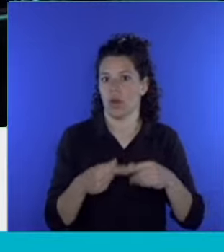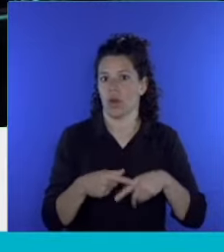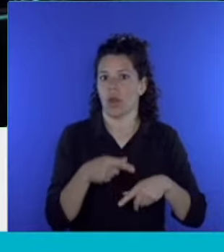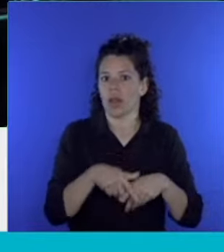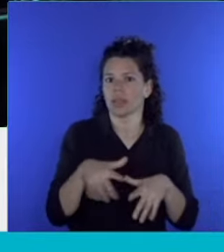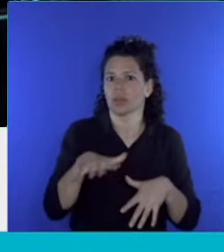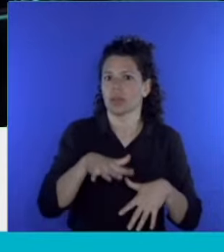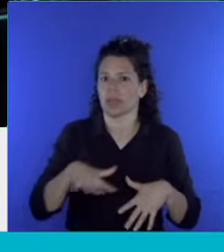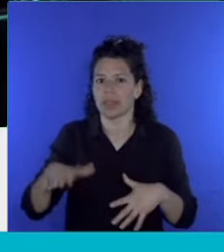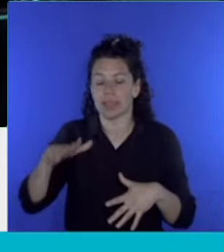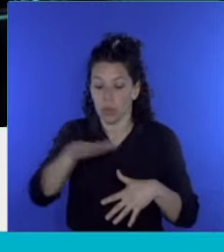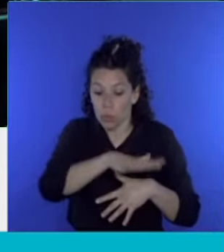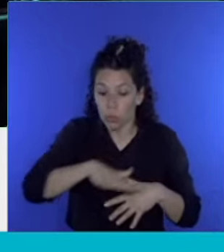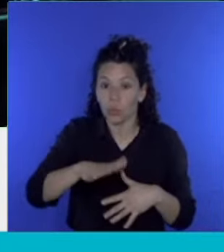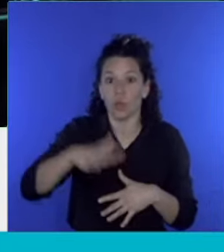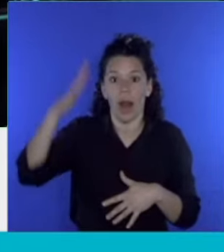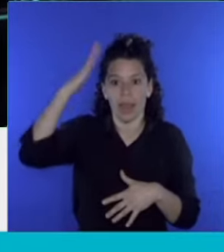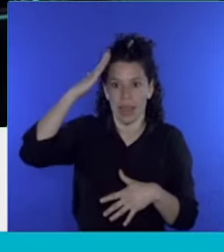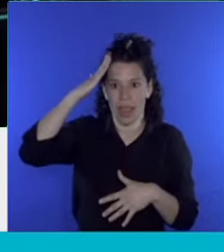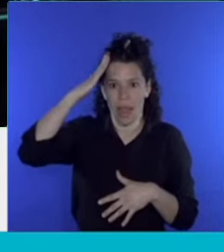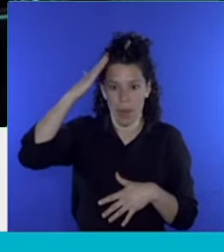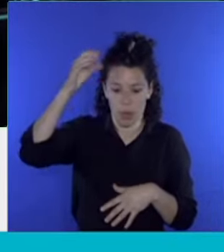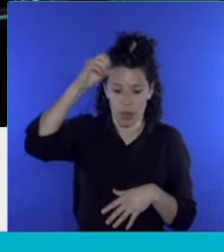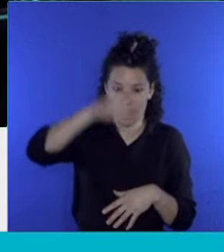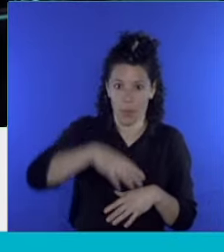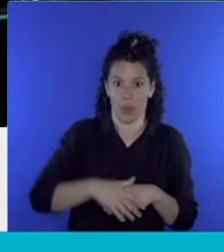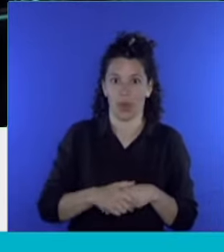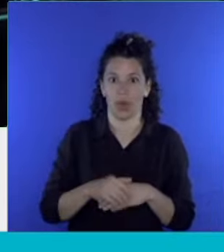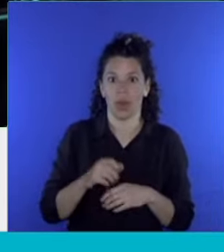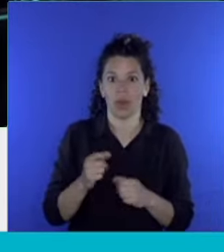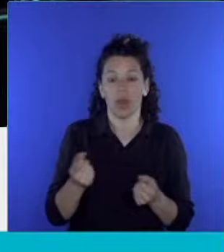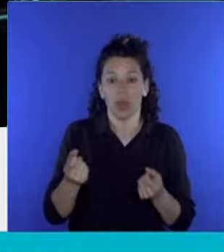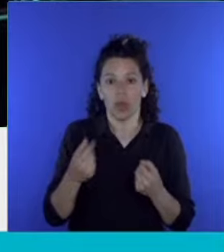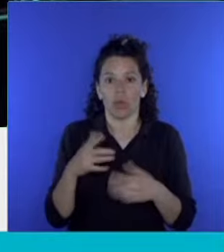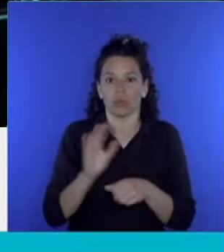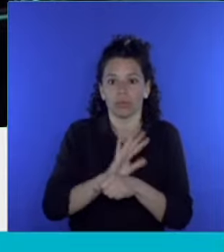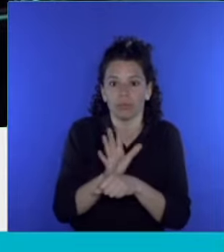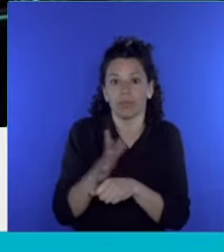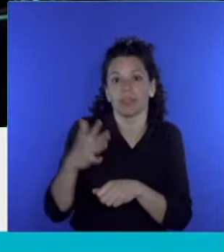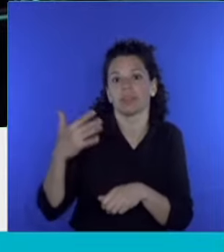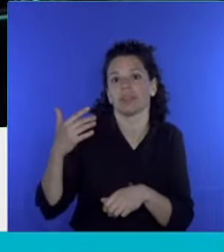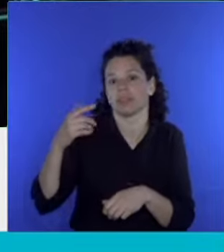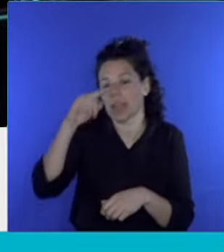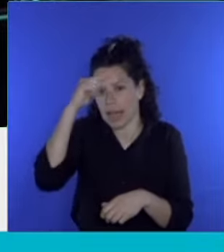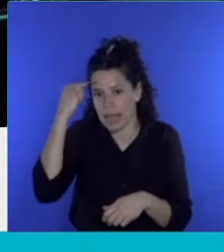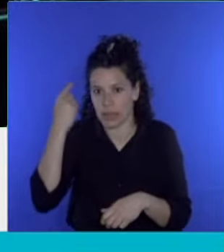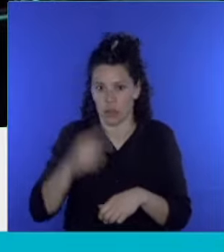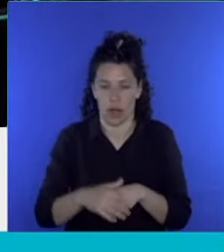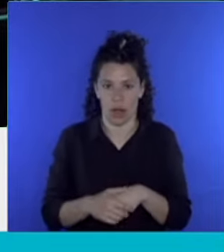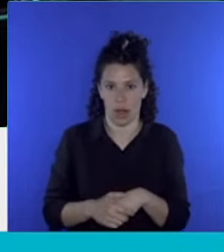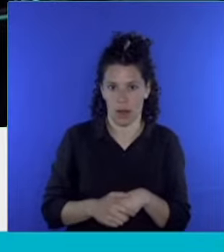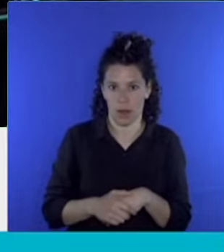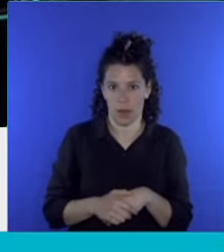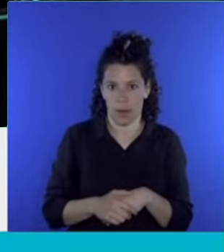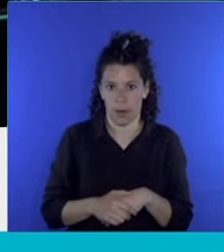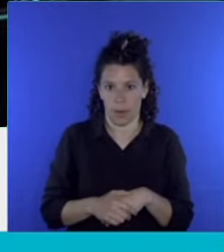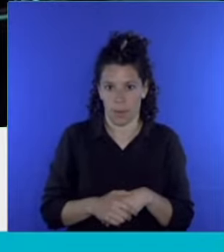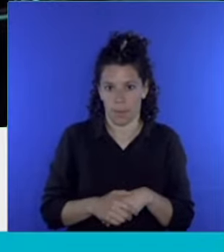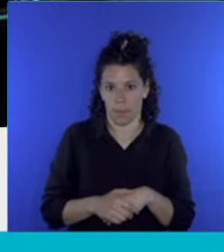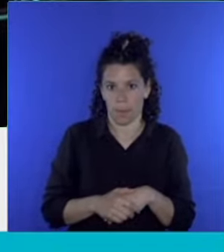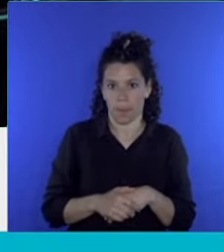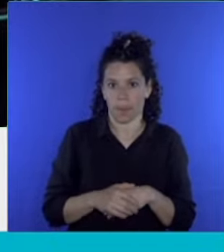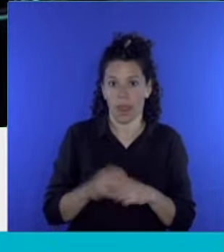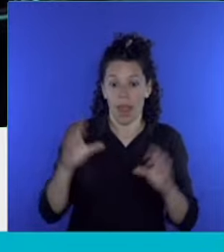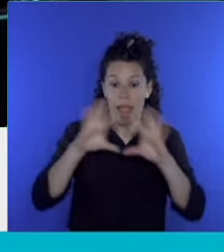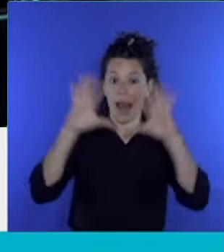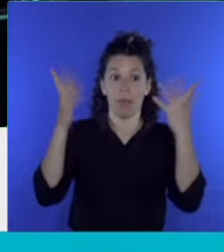un sitio de la memoria nuestro cine nacional en la mayoría de los casos no solo muestra al mundo